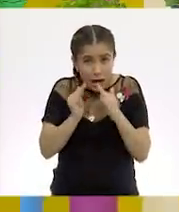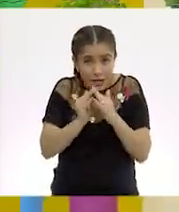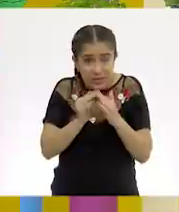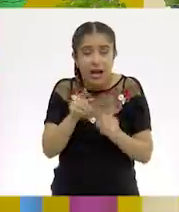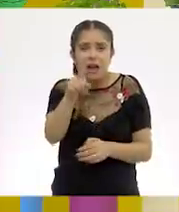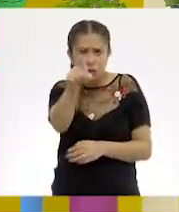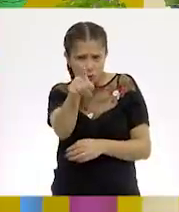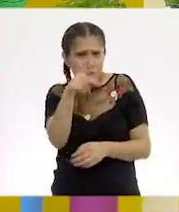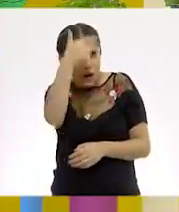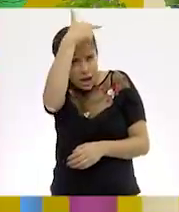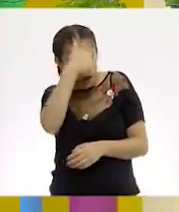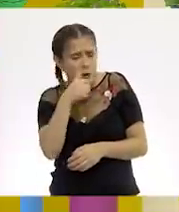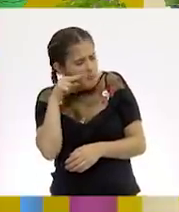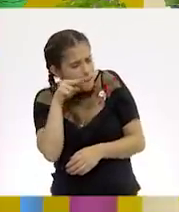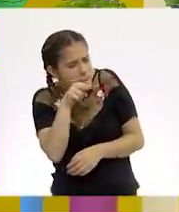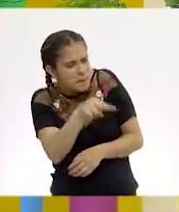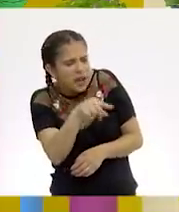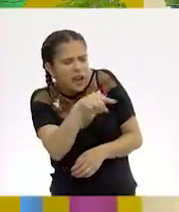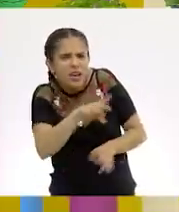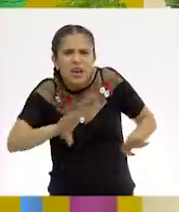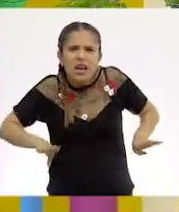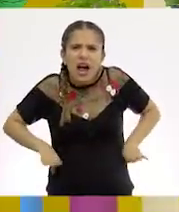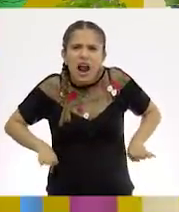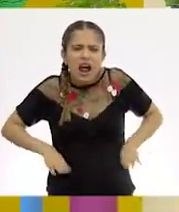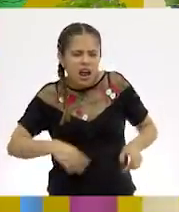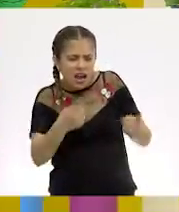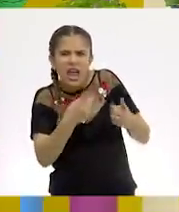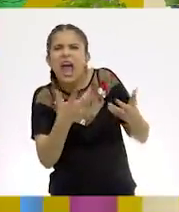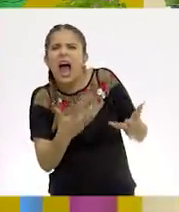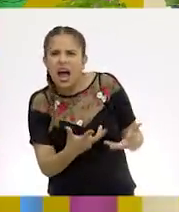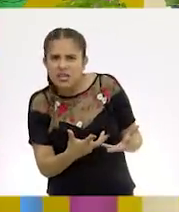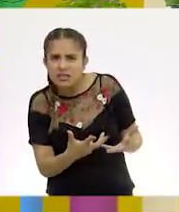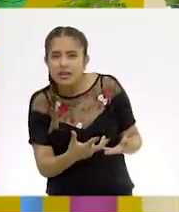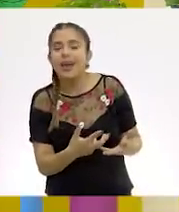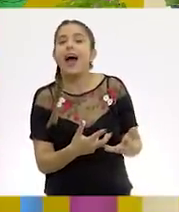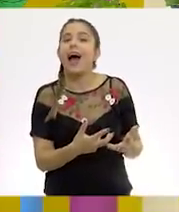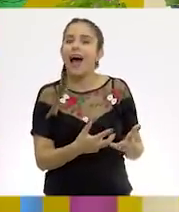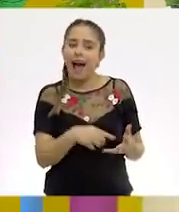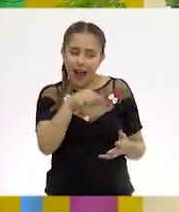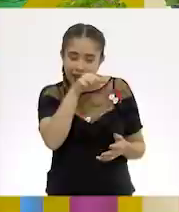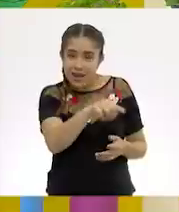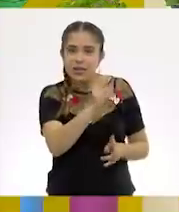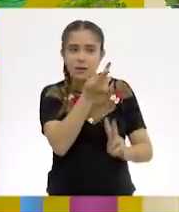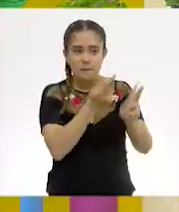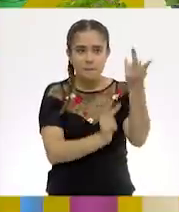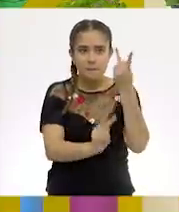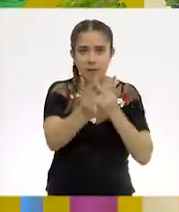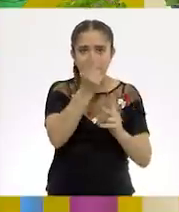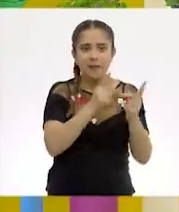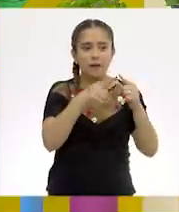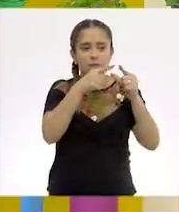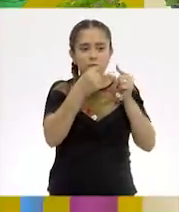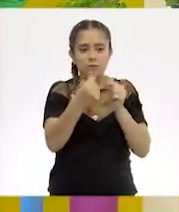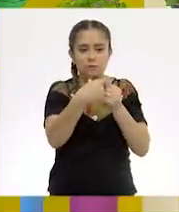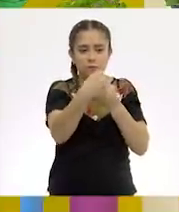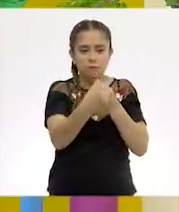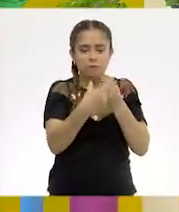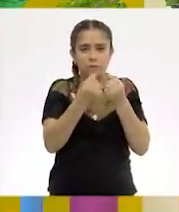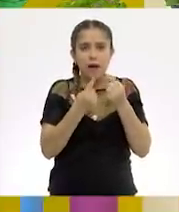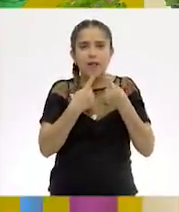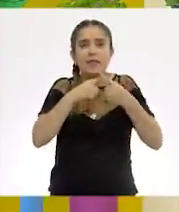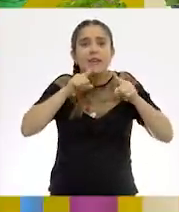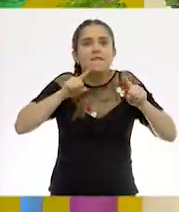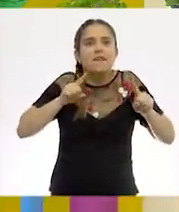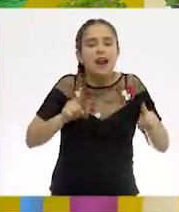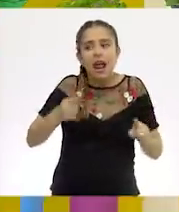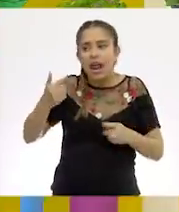observan durante la noche, van a ver que sus hojas tienen una forma diferente que la que tuvieron